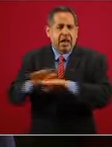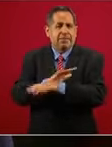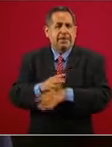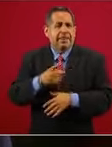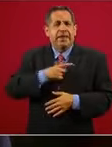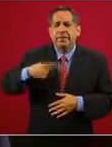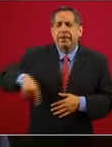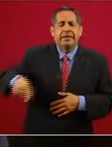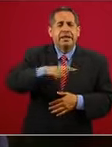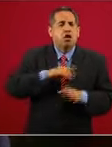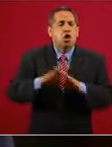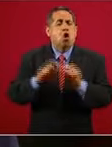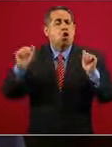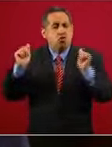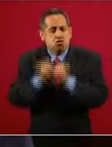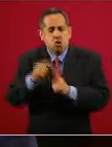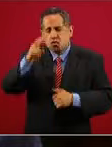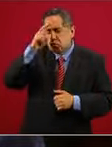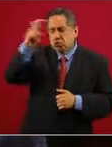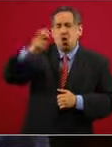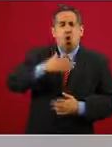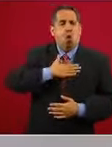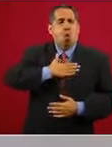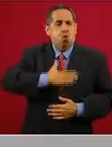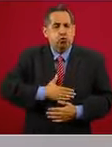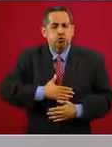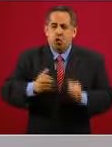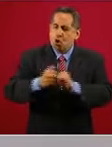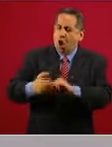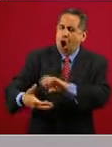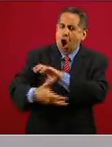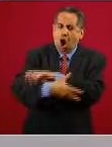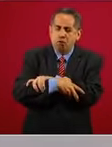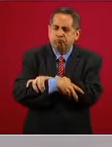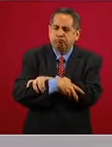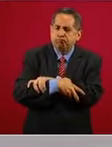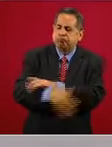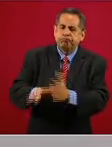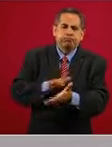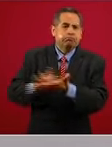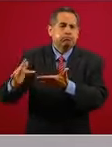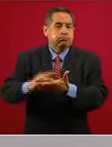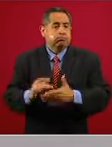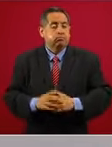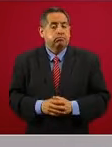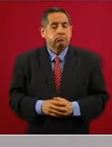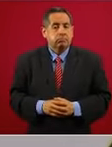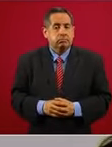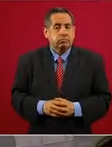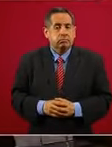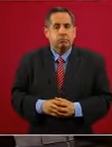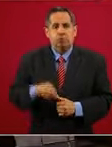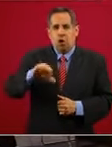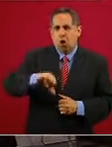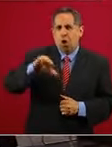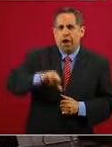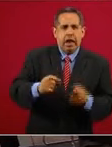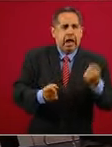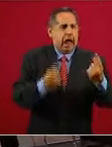mundo justo y fraterno. Hoy, algunos